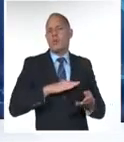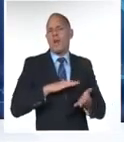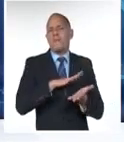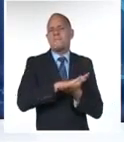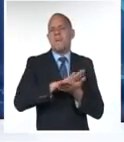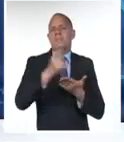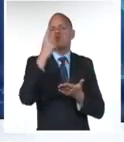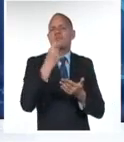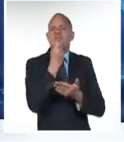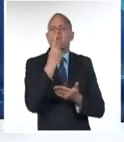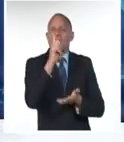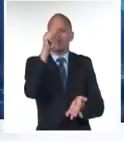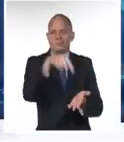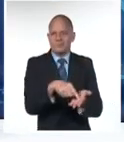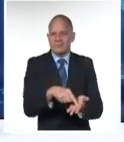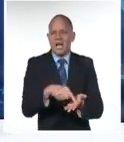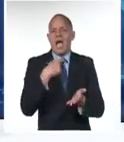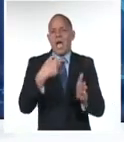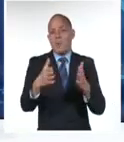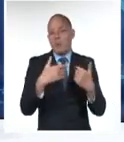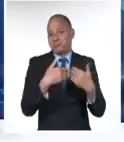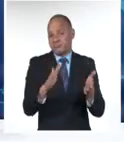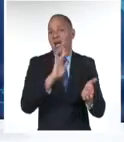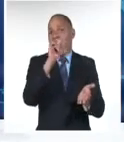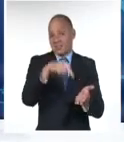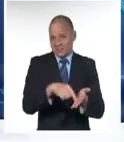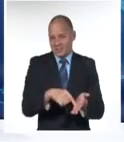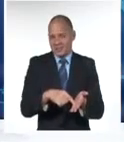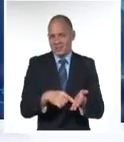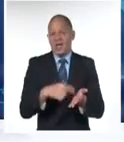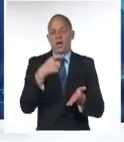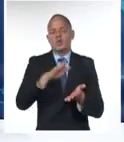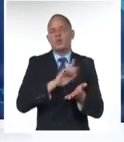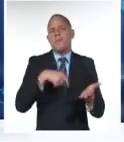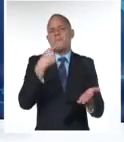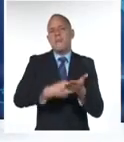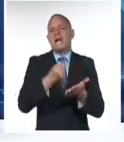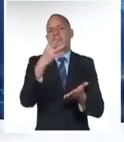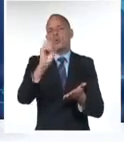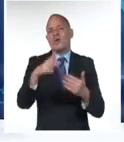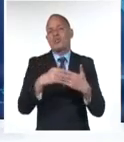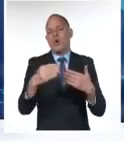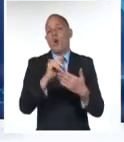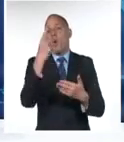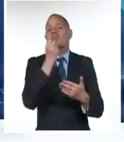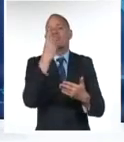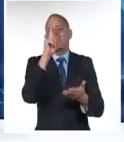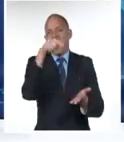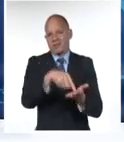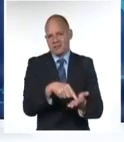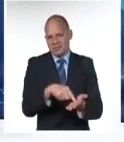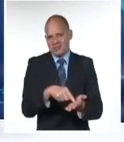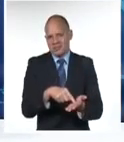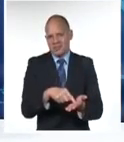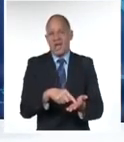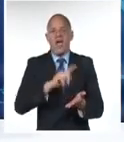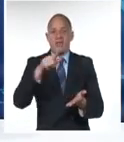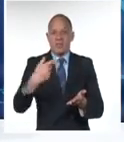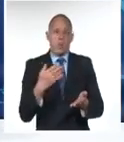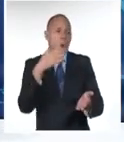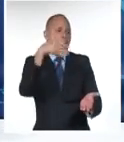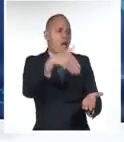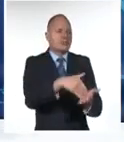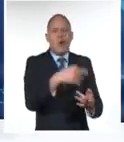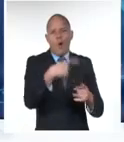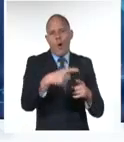a los que pretendan llegar a Georgetown, mientras se mantiene suspendida o muy limitada la actividad del consulado estadounidense